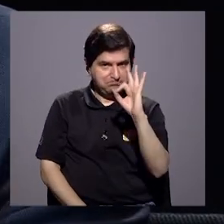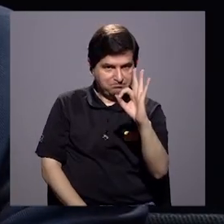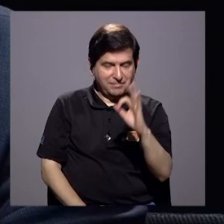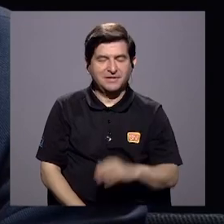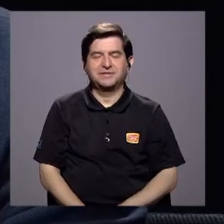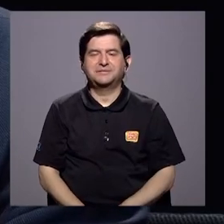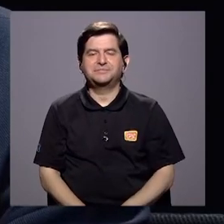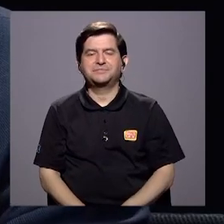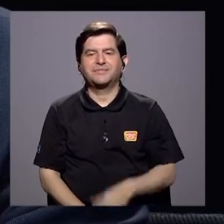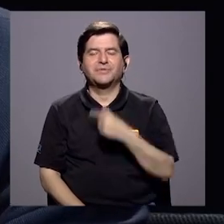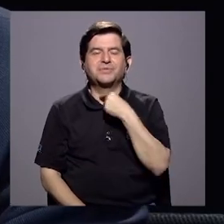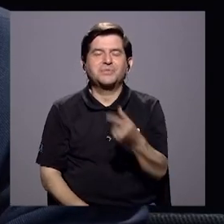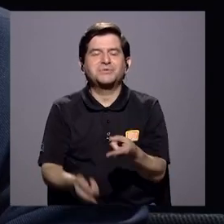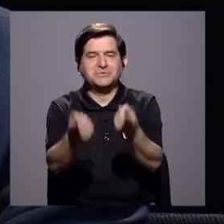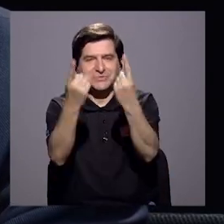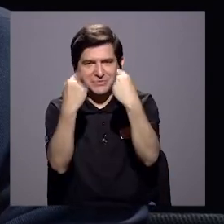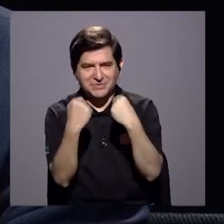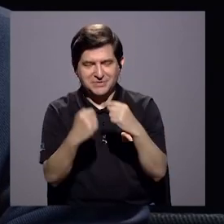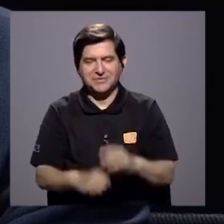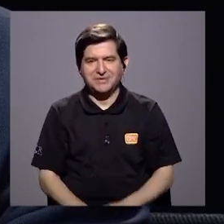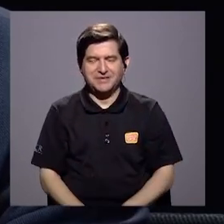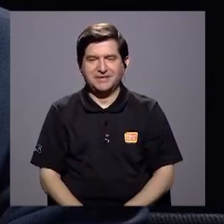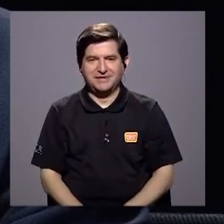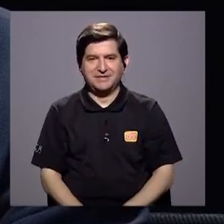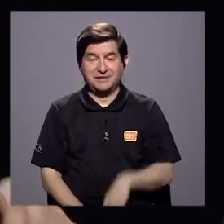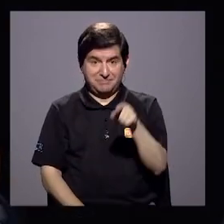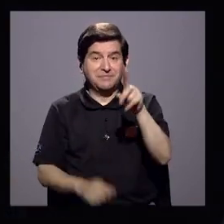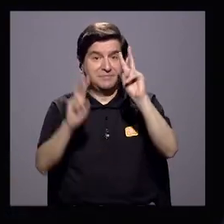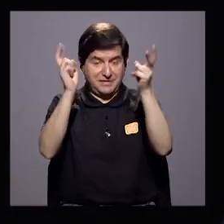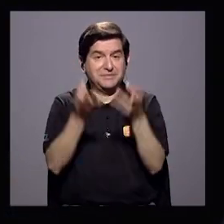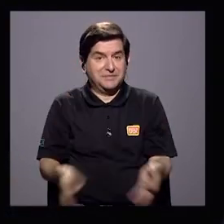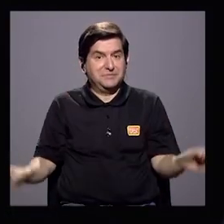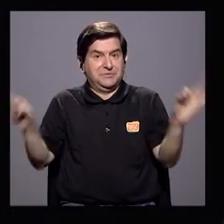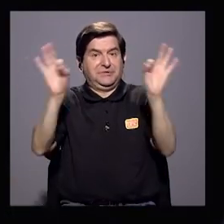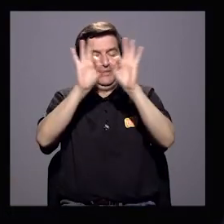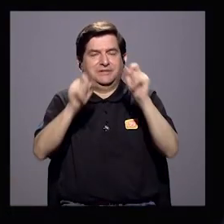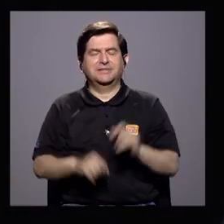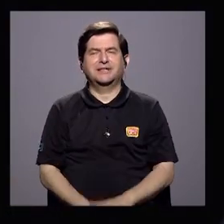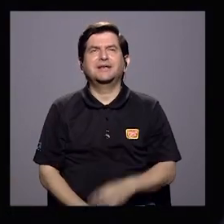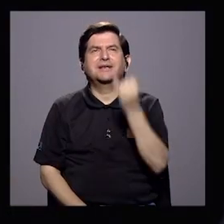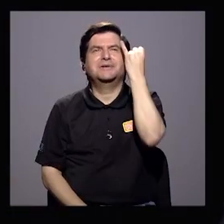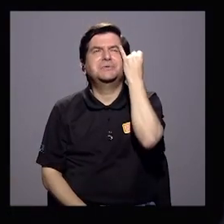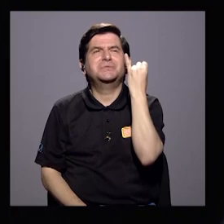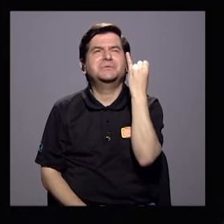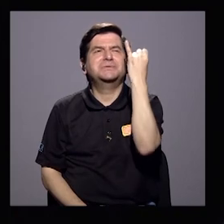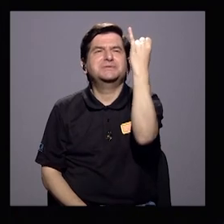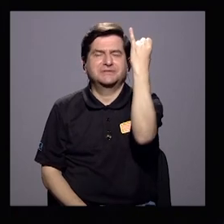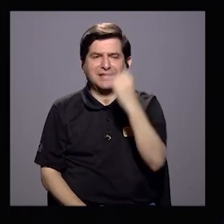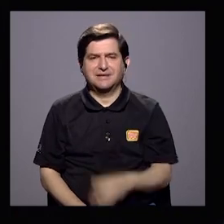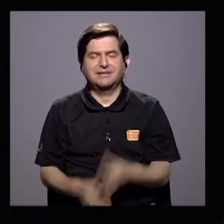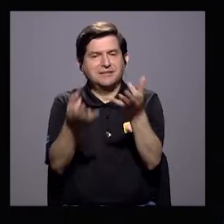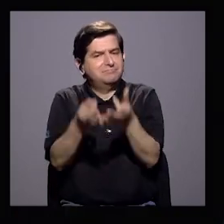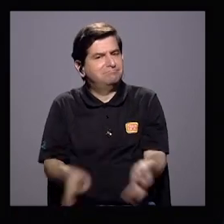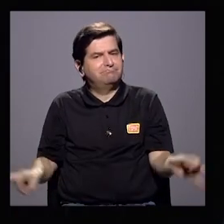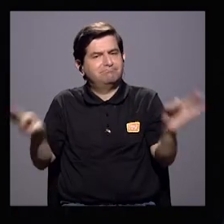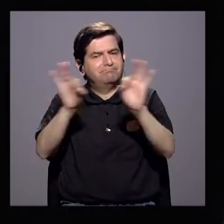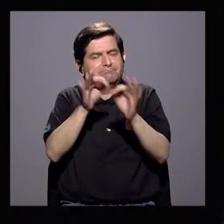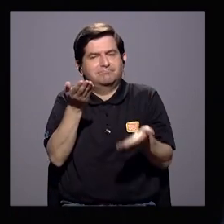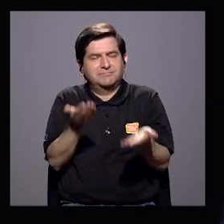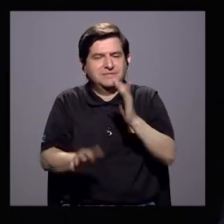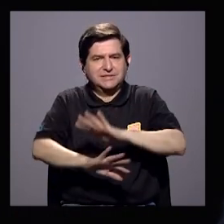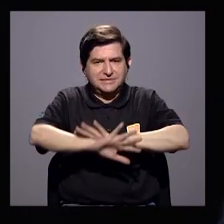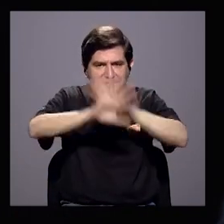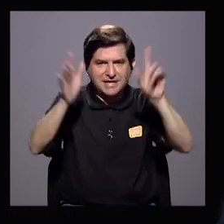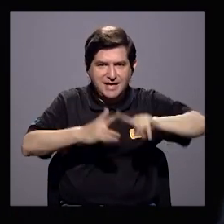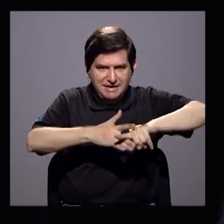marlon un placer estar aquí con vos por ahora de tan importante tema ya hay un concepto que es fundamental tal vez aclarar